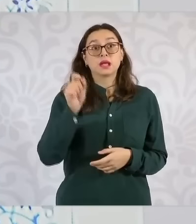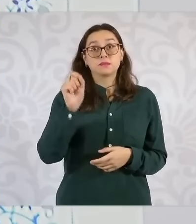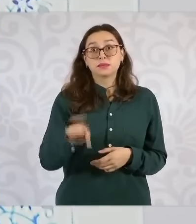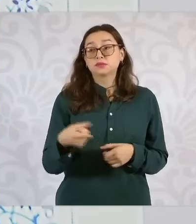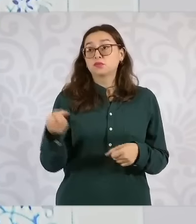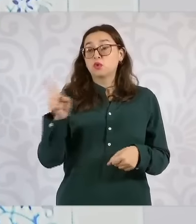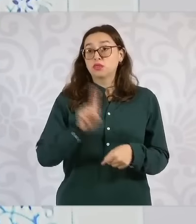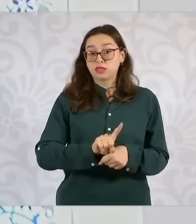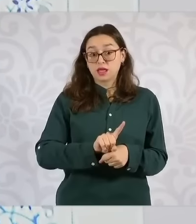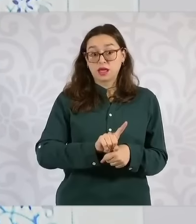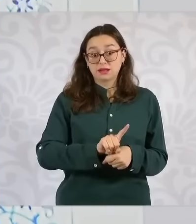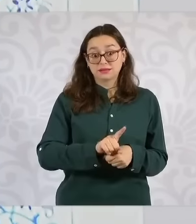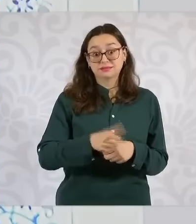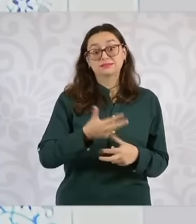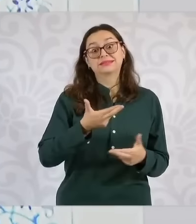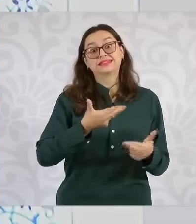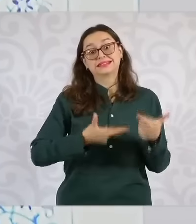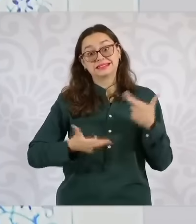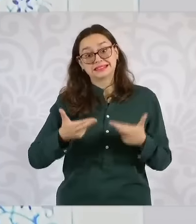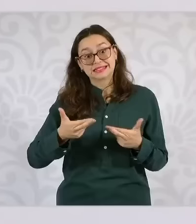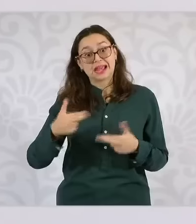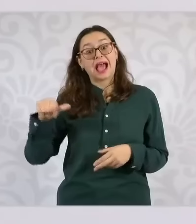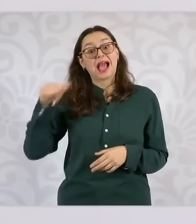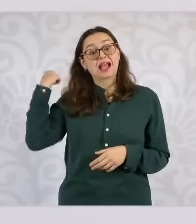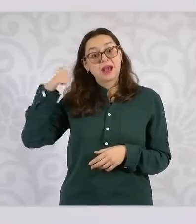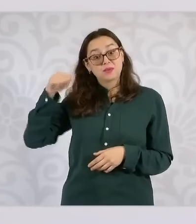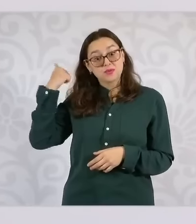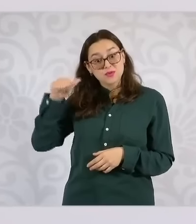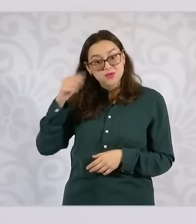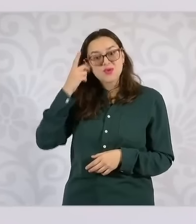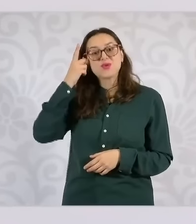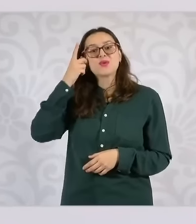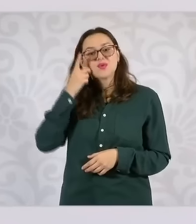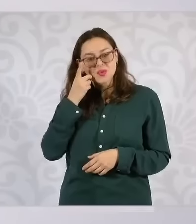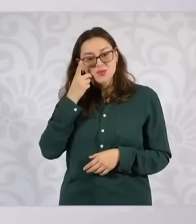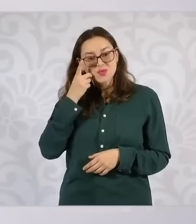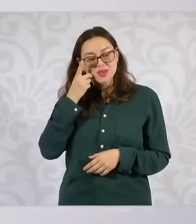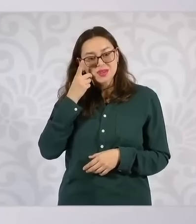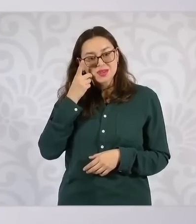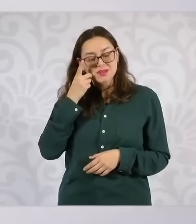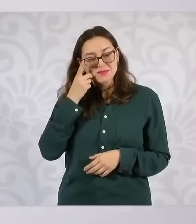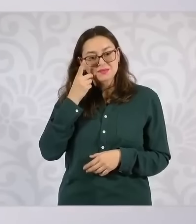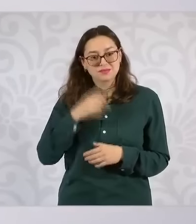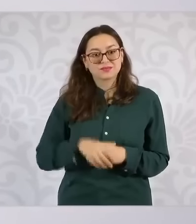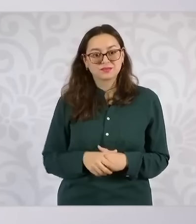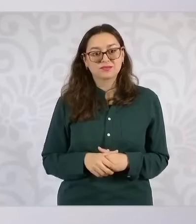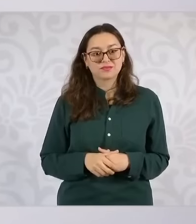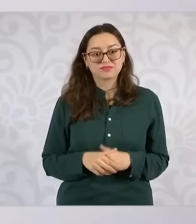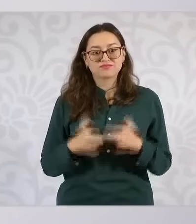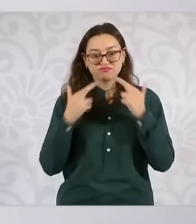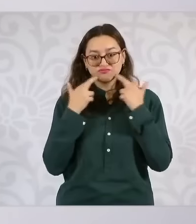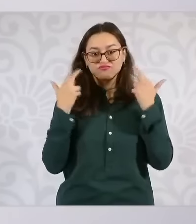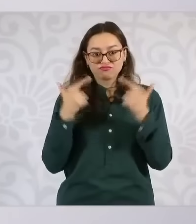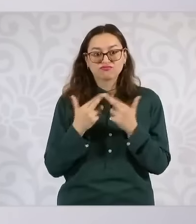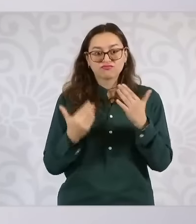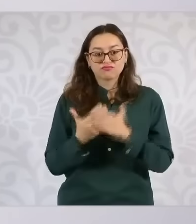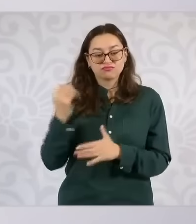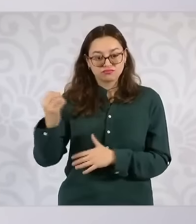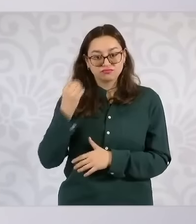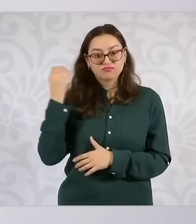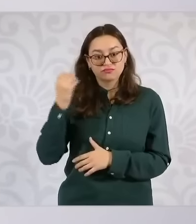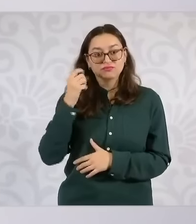mismo día vamos a Acapulco, vamos a dormir en Acapulco Y ahí vamos a tener la reunión. Y la conferencia de prensa también